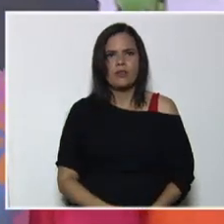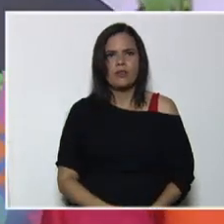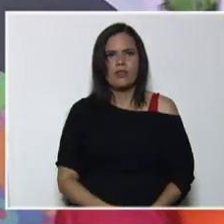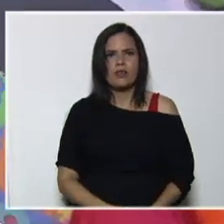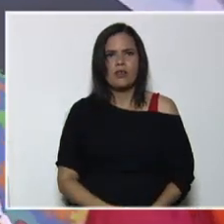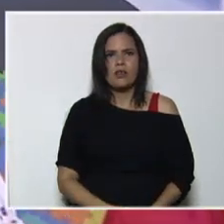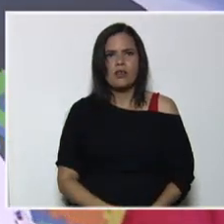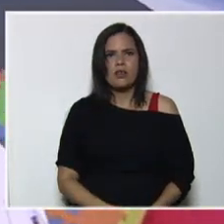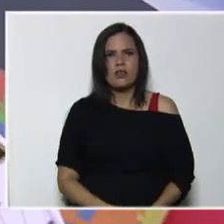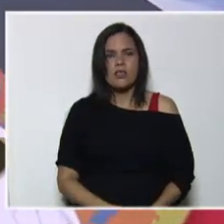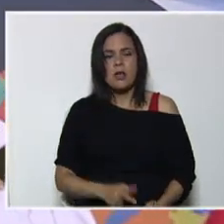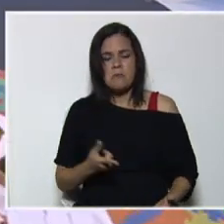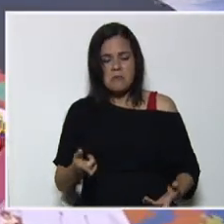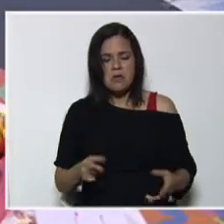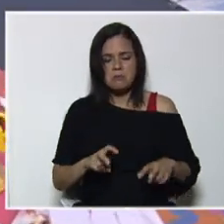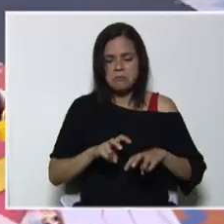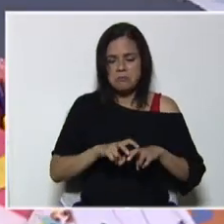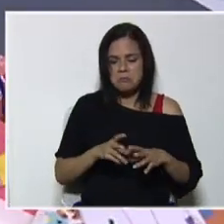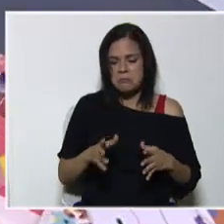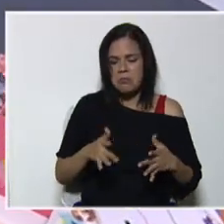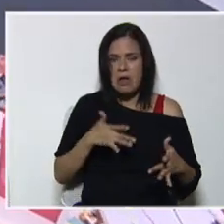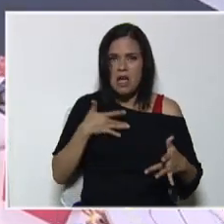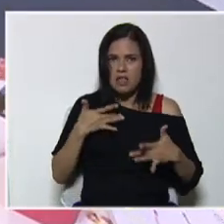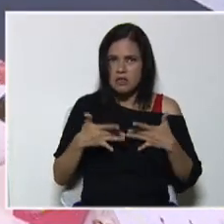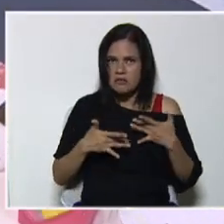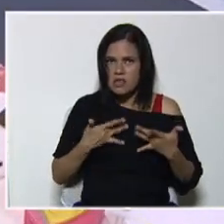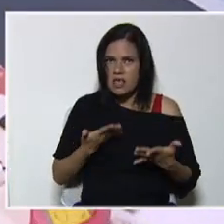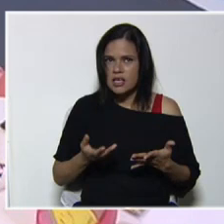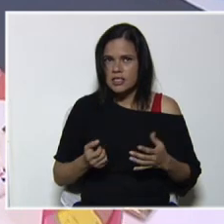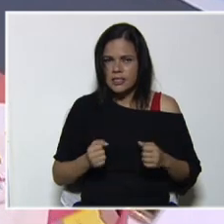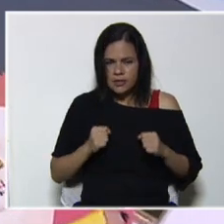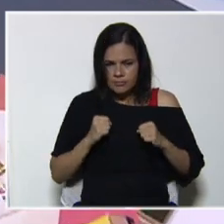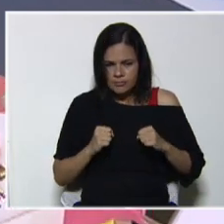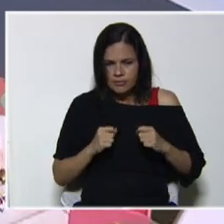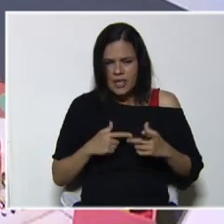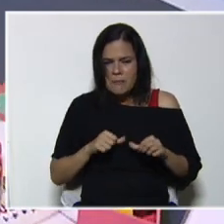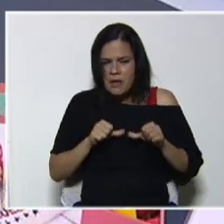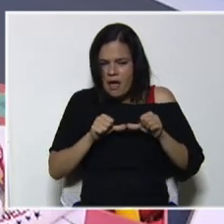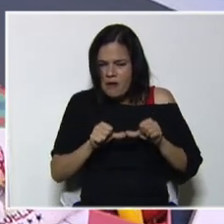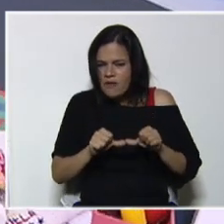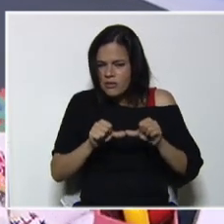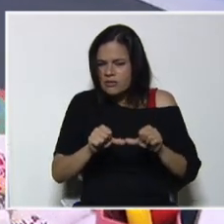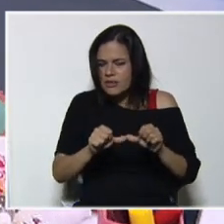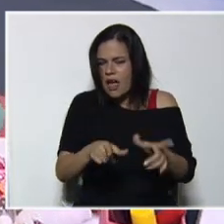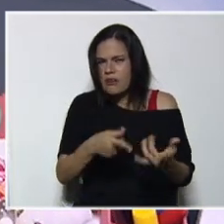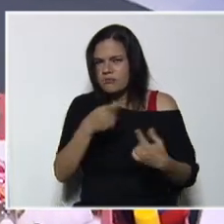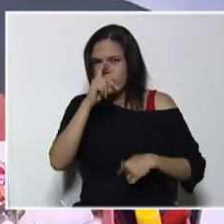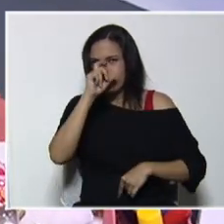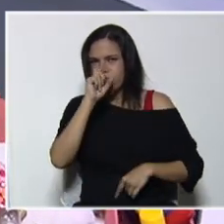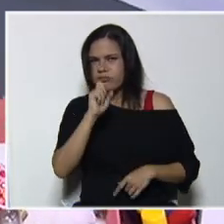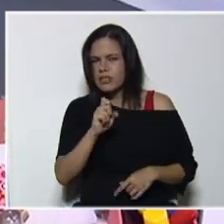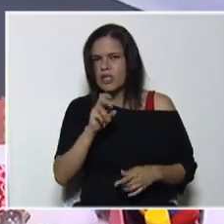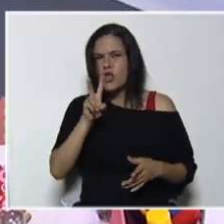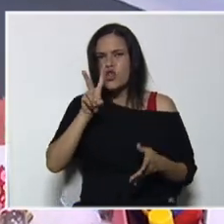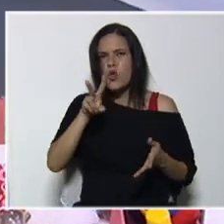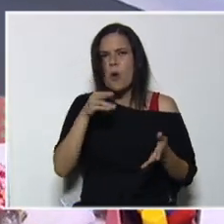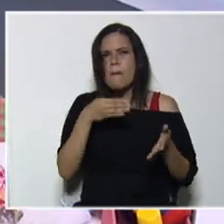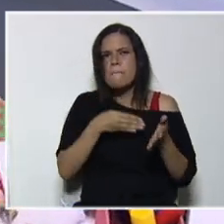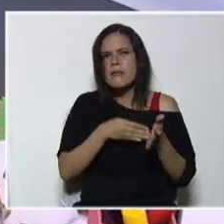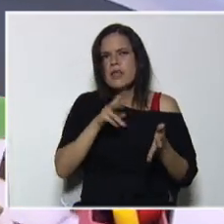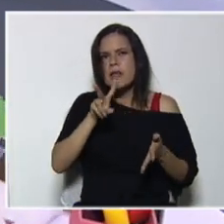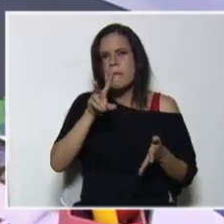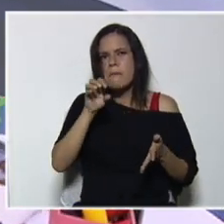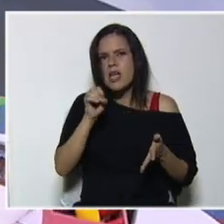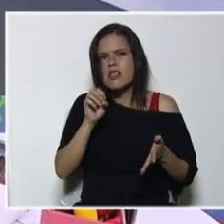entramos en algunas actividades para ya animarnos y avanzar en este año escolar